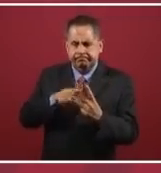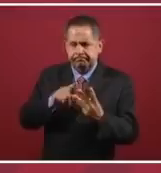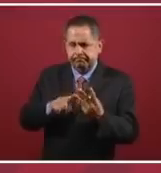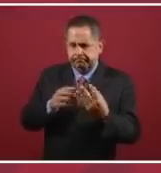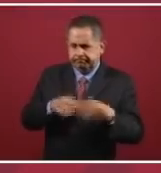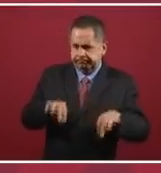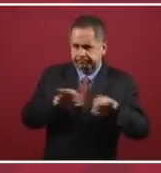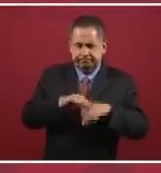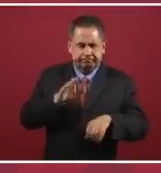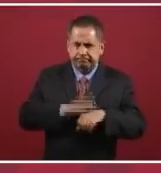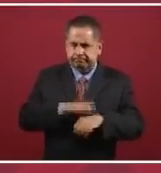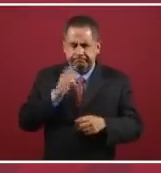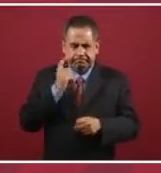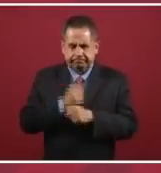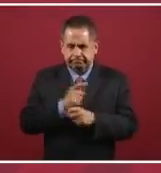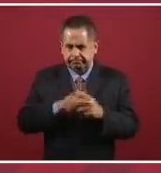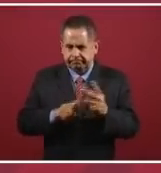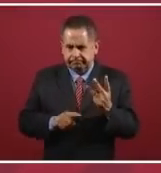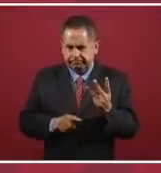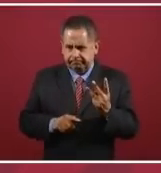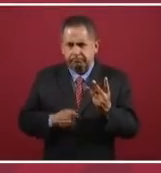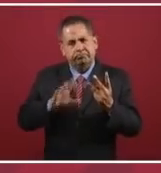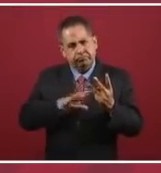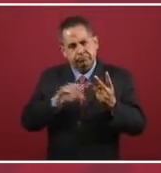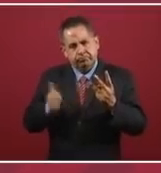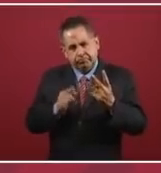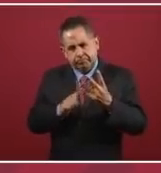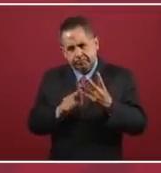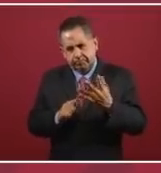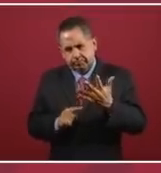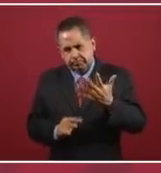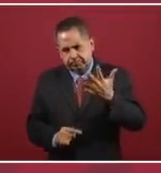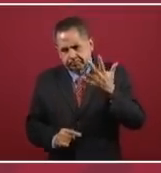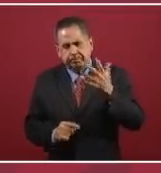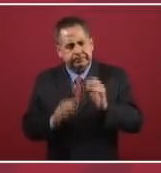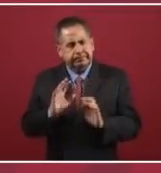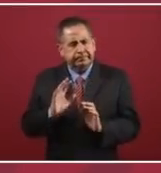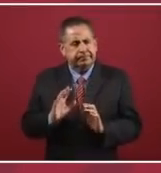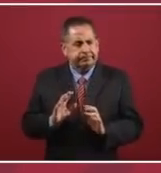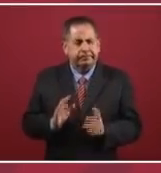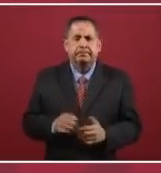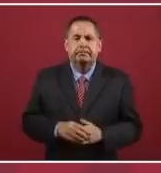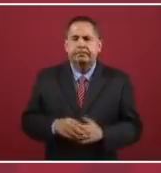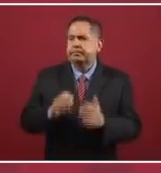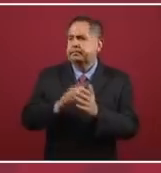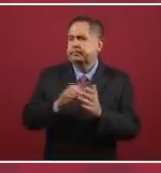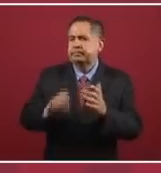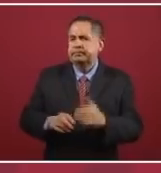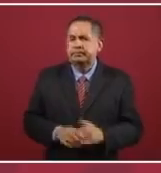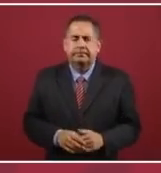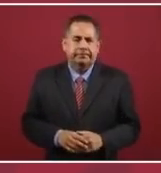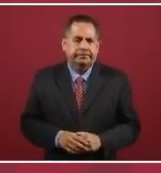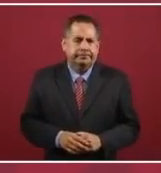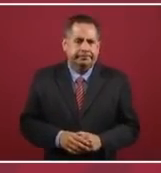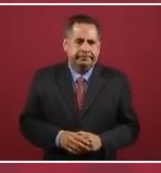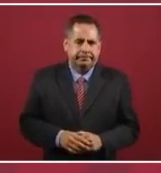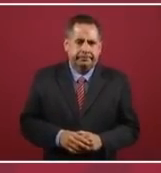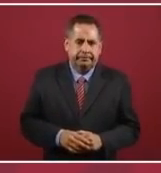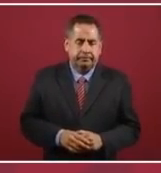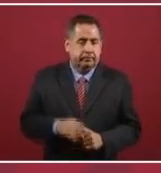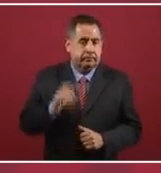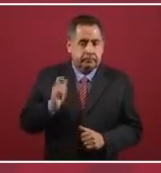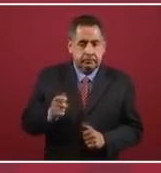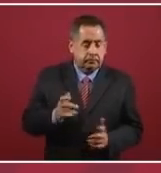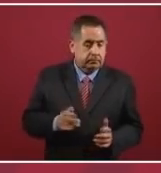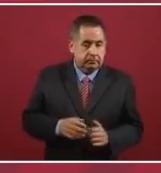básicas. Tenemos otras prioridades. Por ejemplo, no vamos a dejar